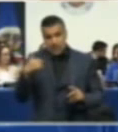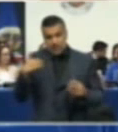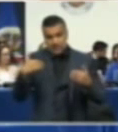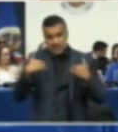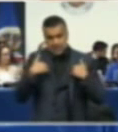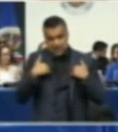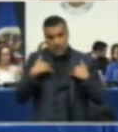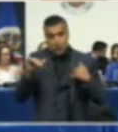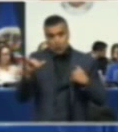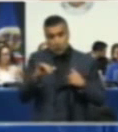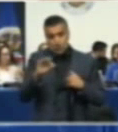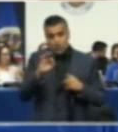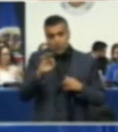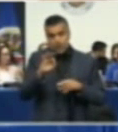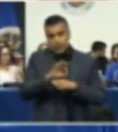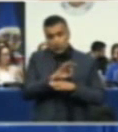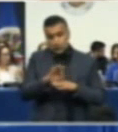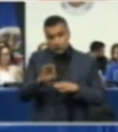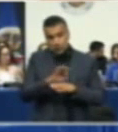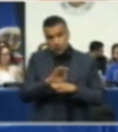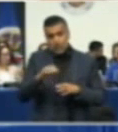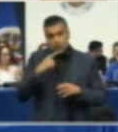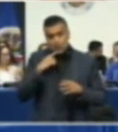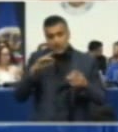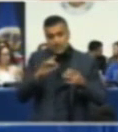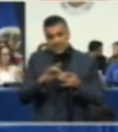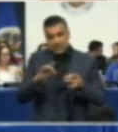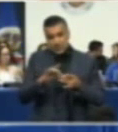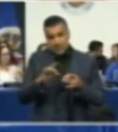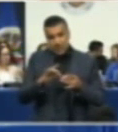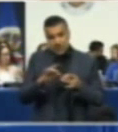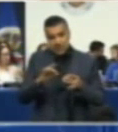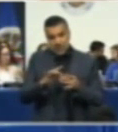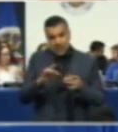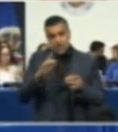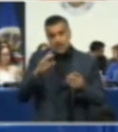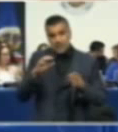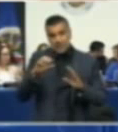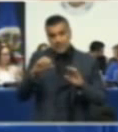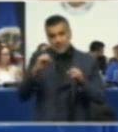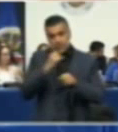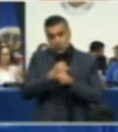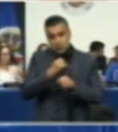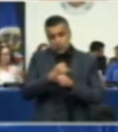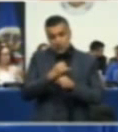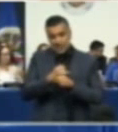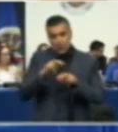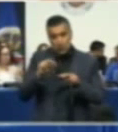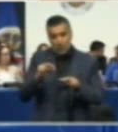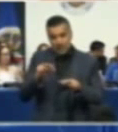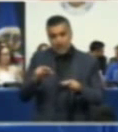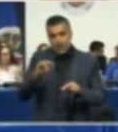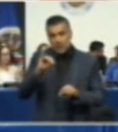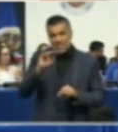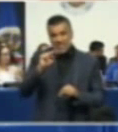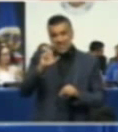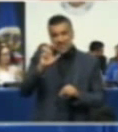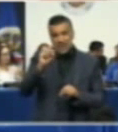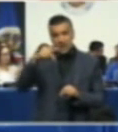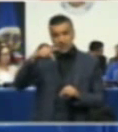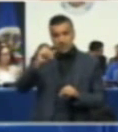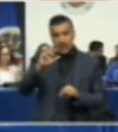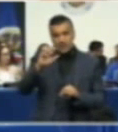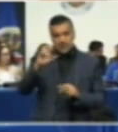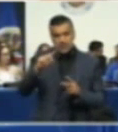tendrá como función ver lo que significa la modernización de las instituciones de guarda de los incapaces, como son